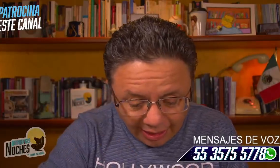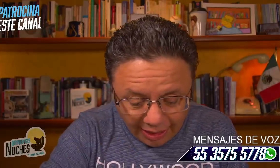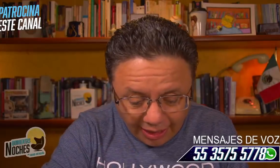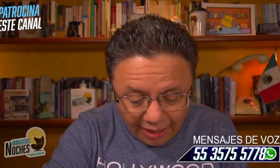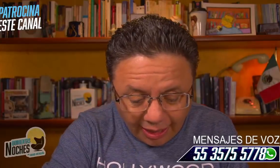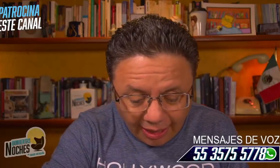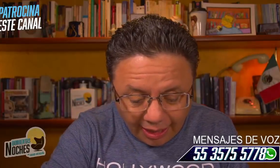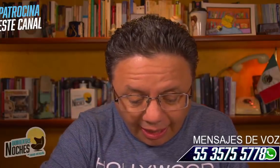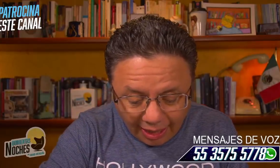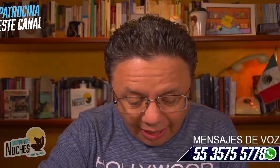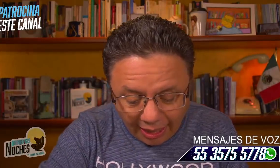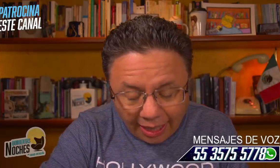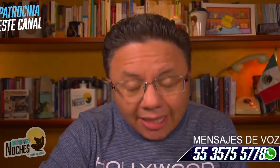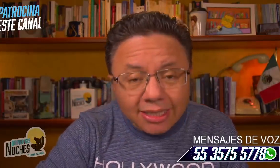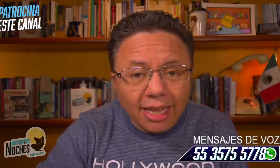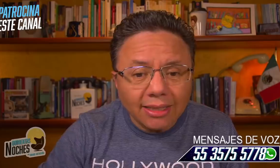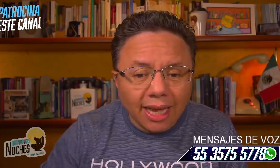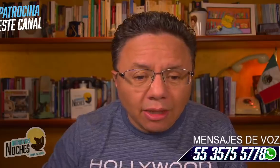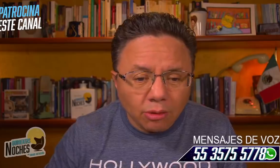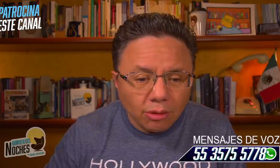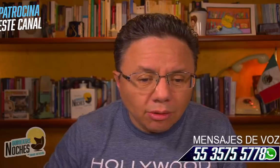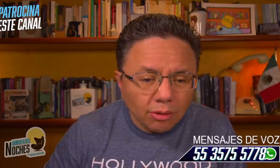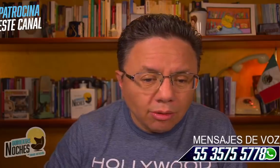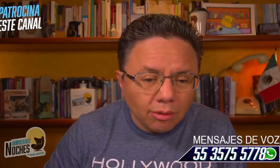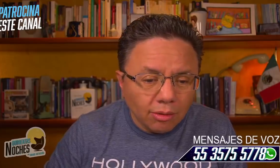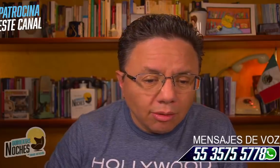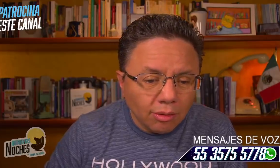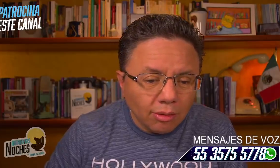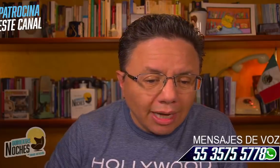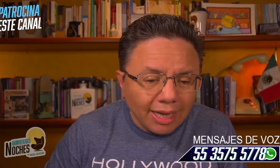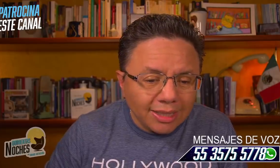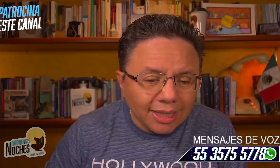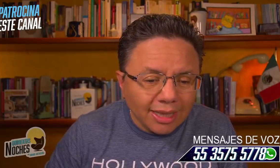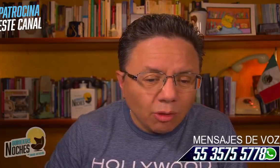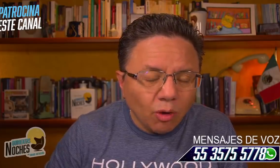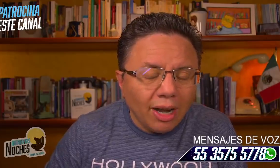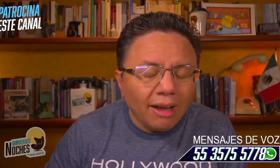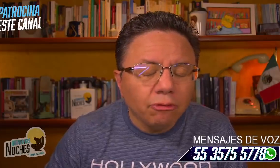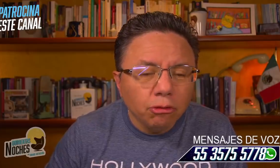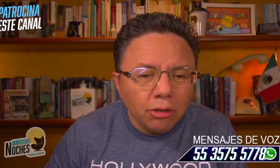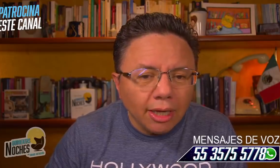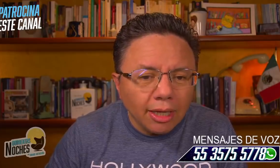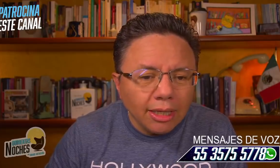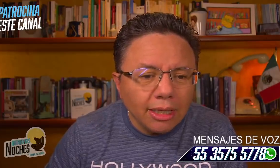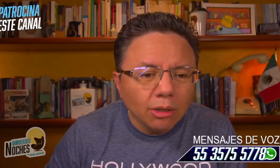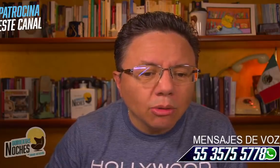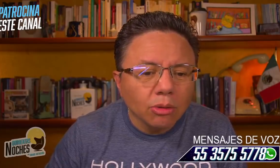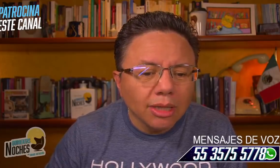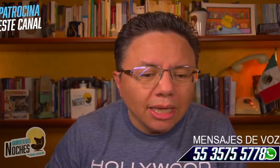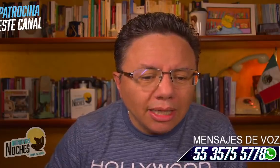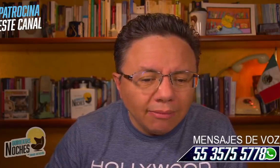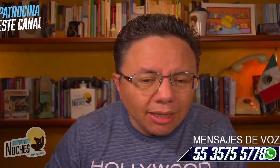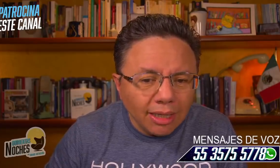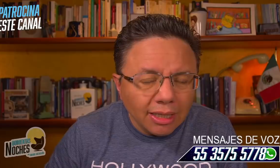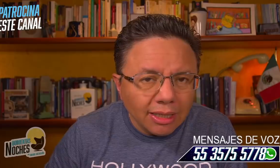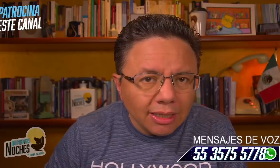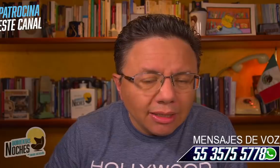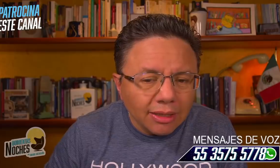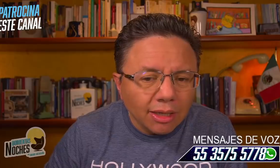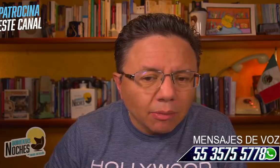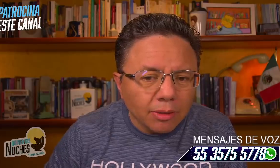y ha desatado ha desatado la furia incontenible